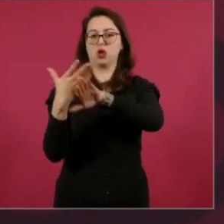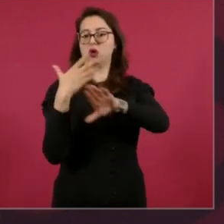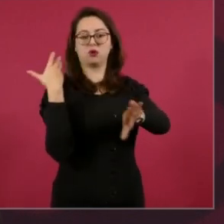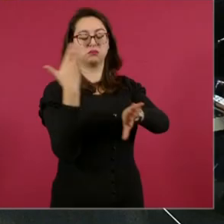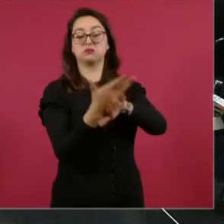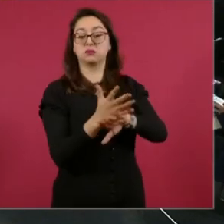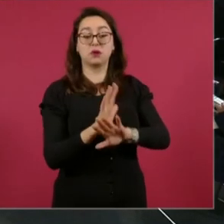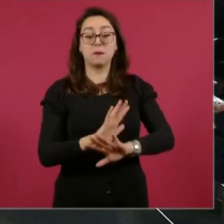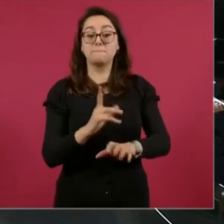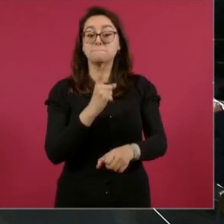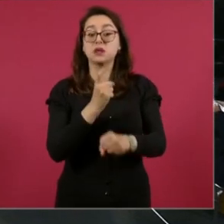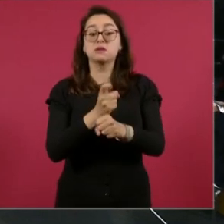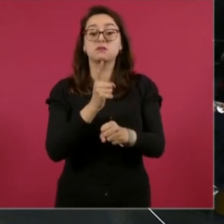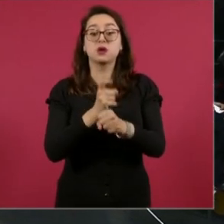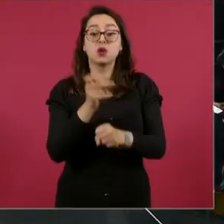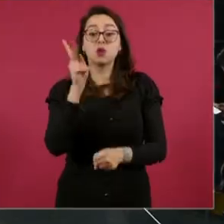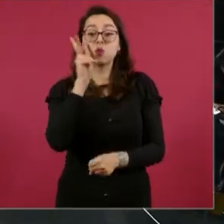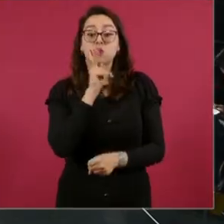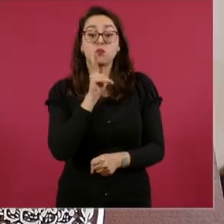tengo pruebas.